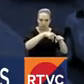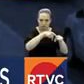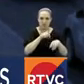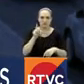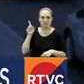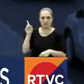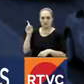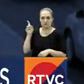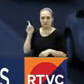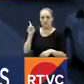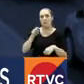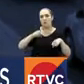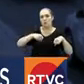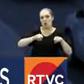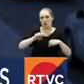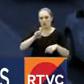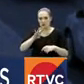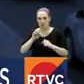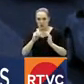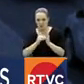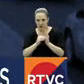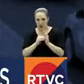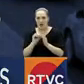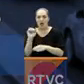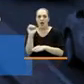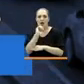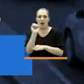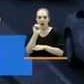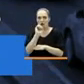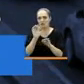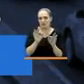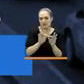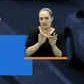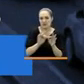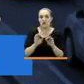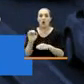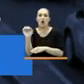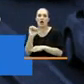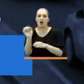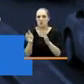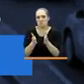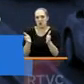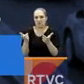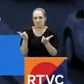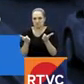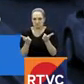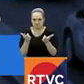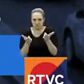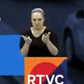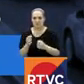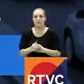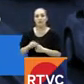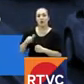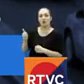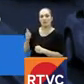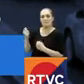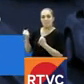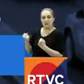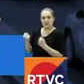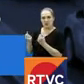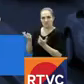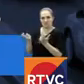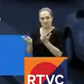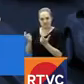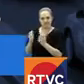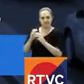140.000, para vehículo liviano 153.400, para vehículo mediano 233.400 y para vehículo